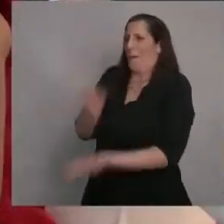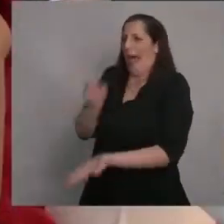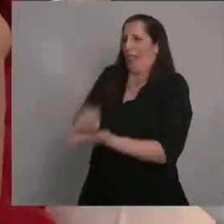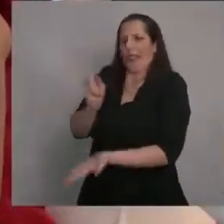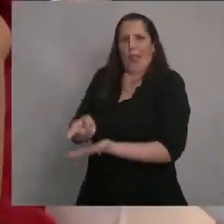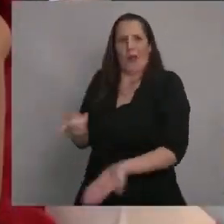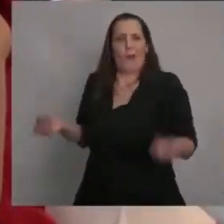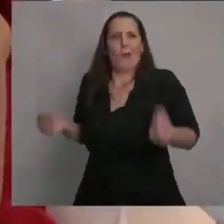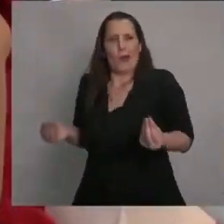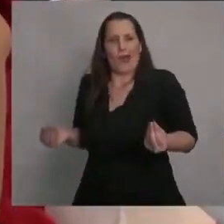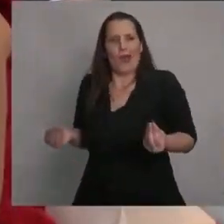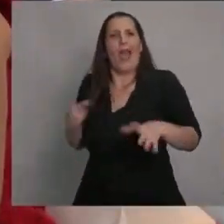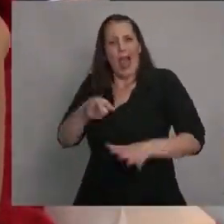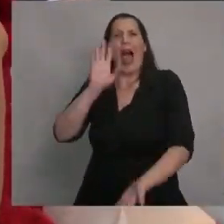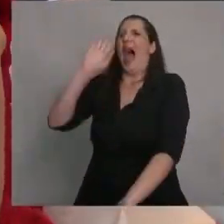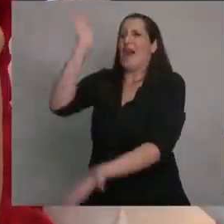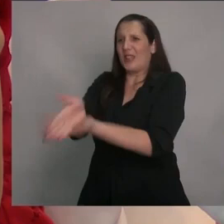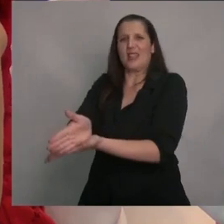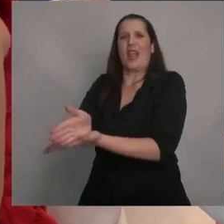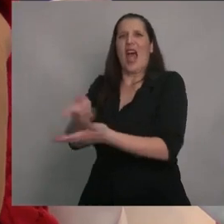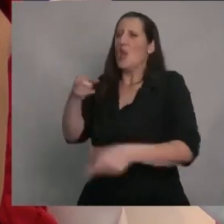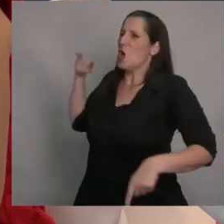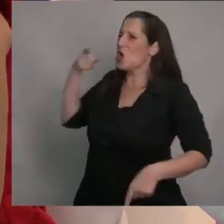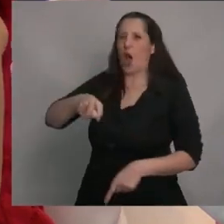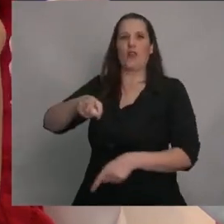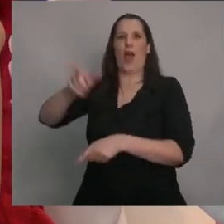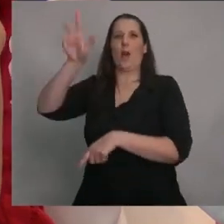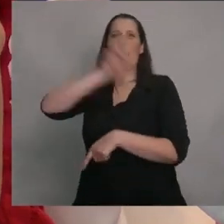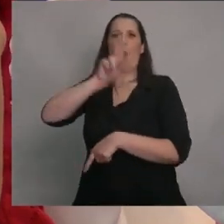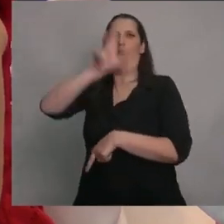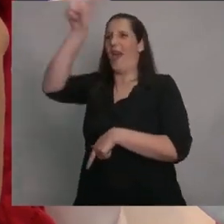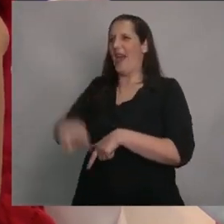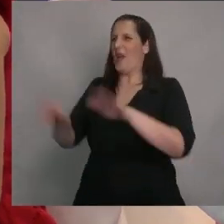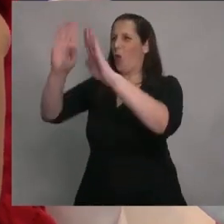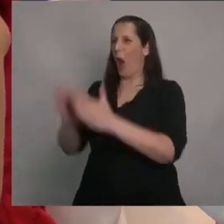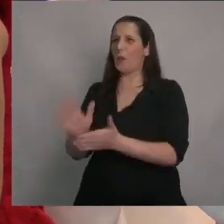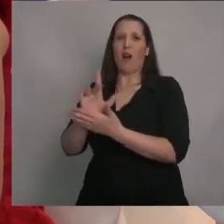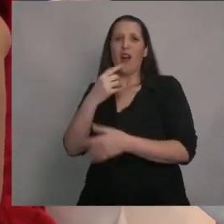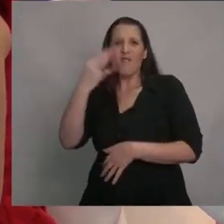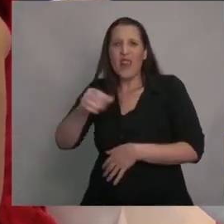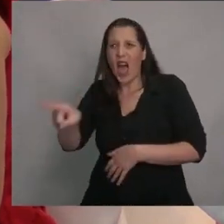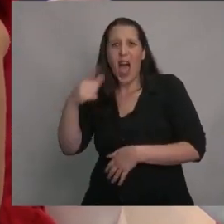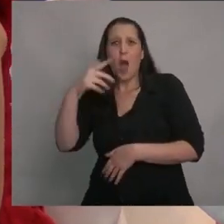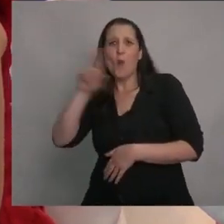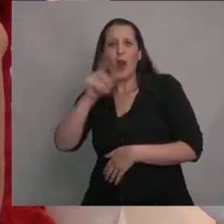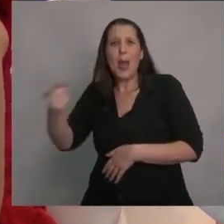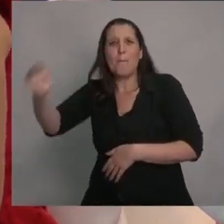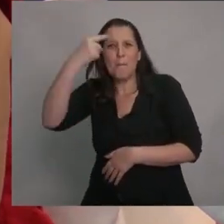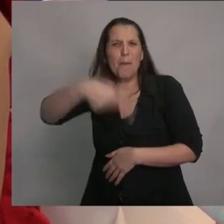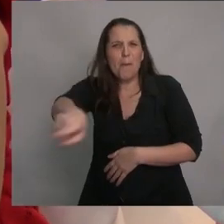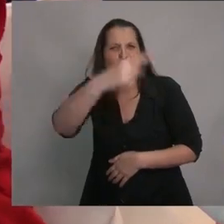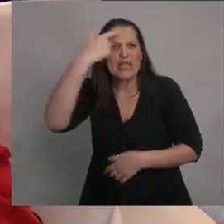más arbitrario que la crueldad aplicada al cuerpo de las mujeres que no son el enemigo bélico en un imaginario